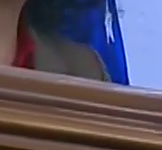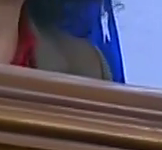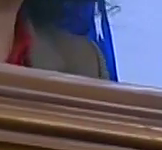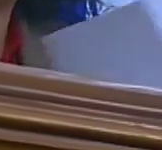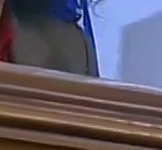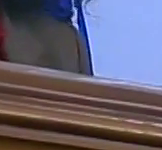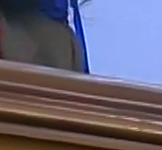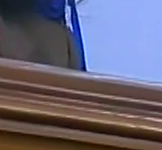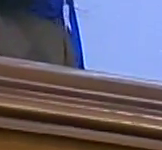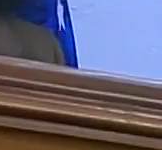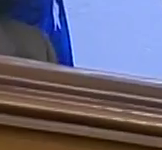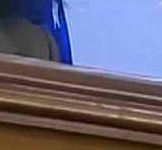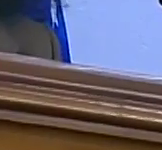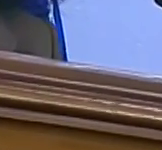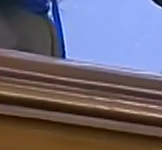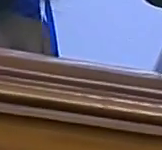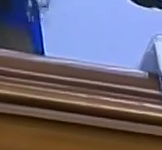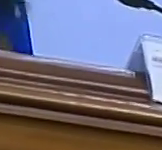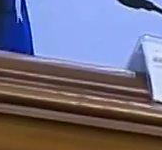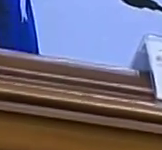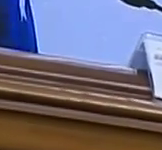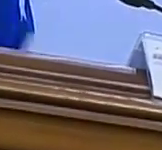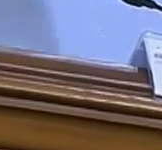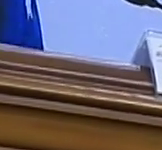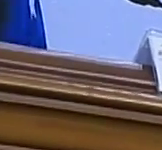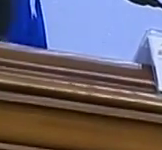¿Viste, Sotorroja?